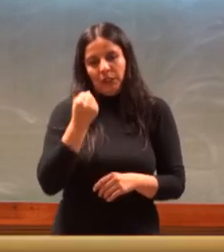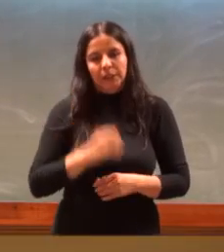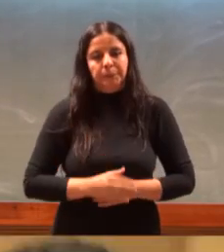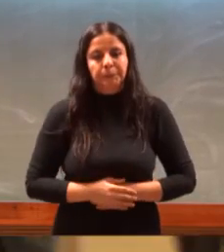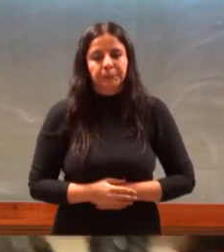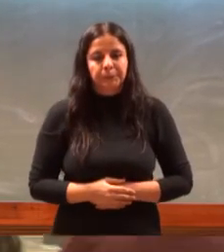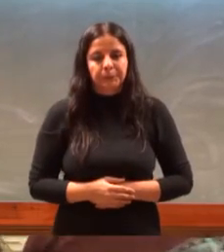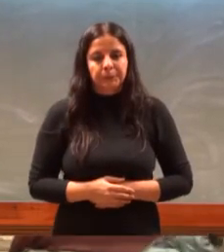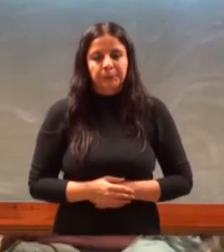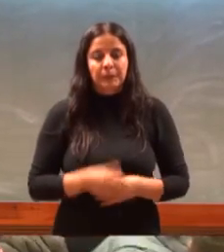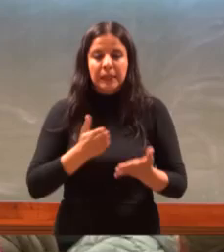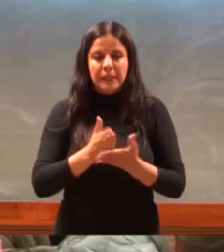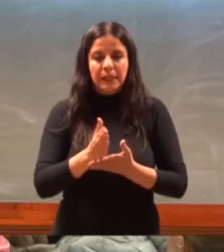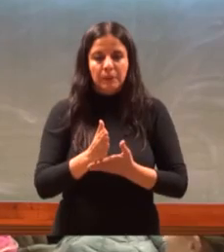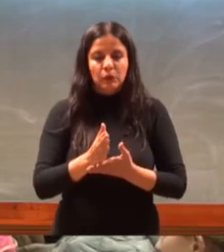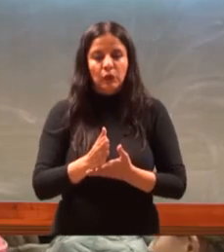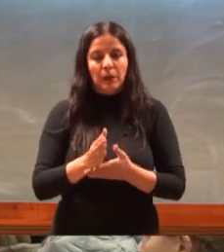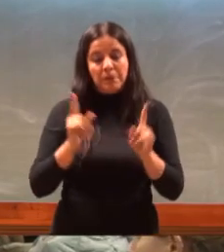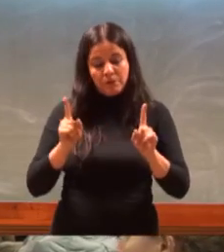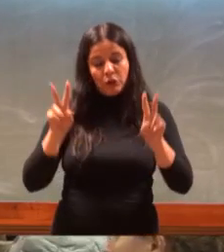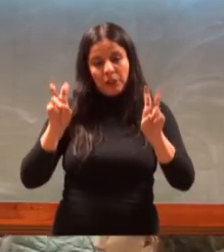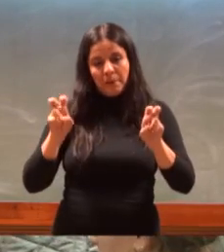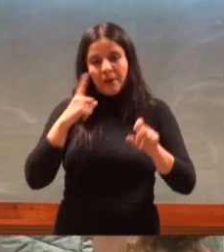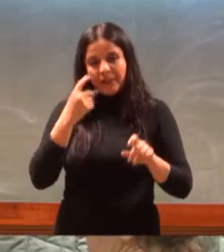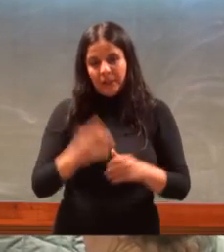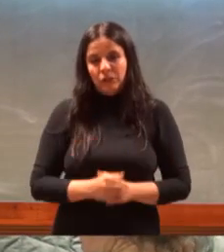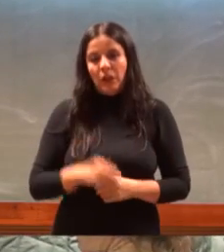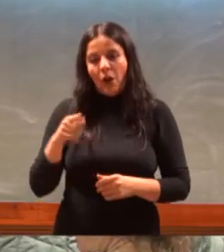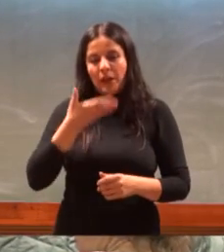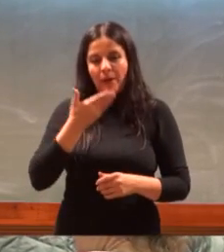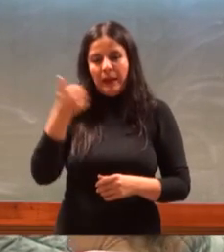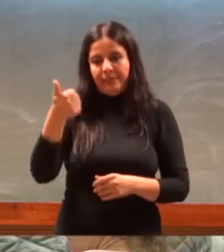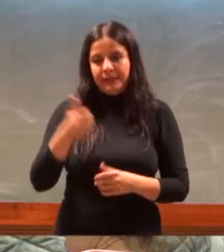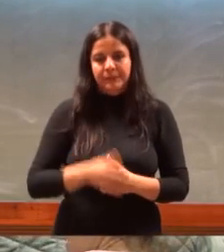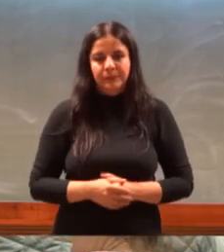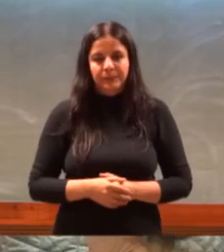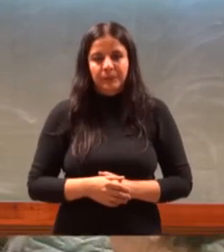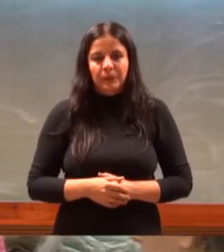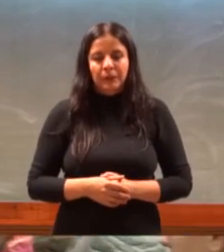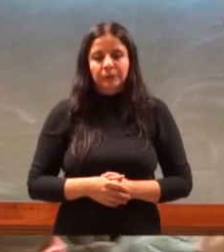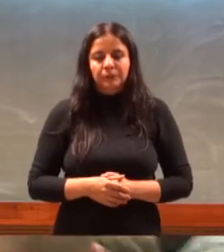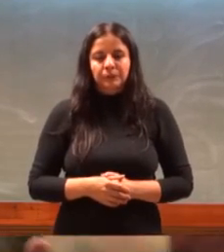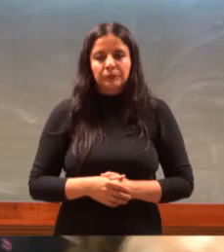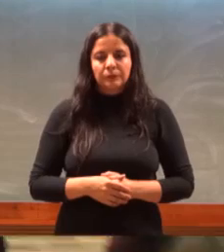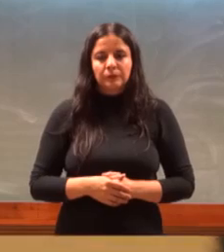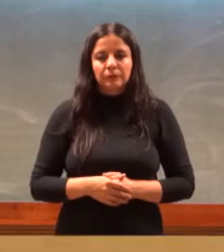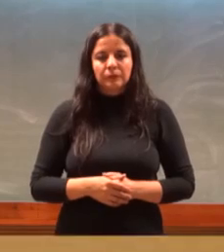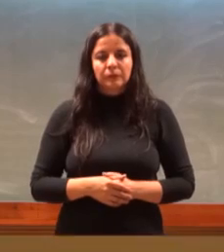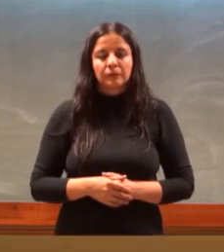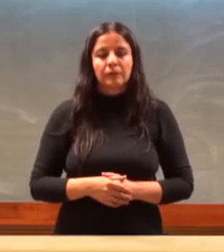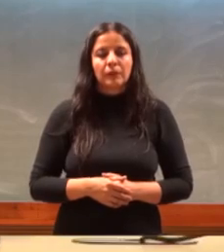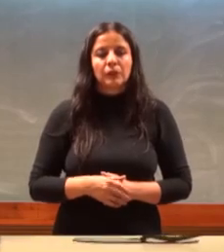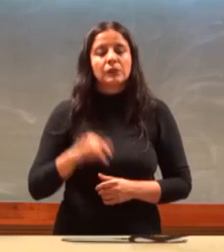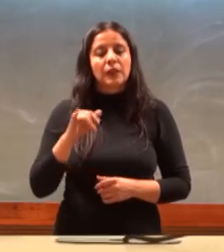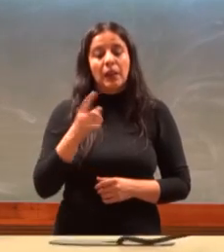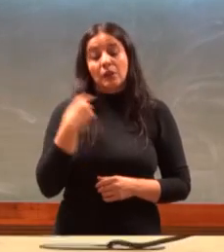potenciarla seguimos con el punto de investigación en este caso expone Andrés lagens Gracias eh bueno sin duda la perspectiva que